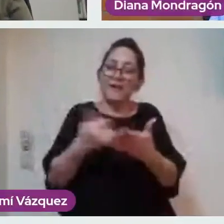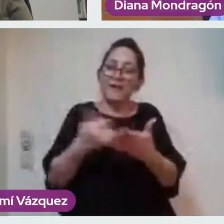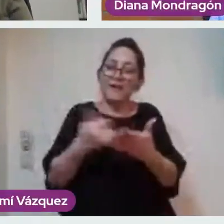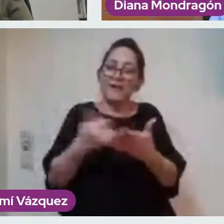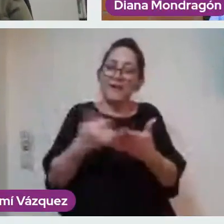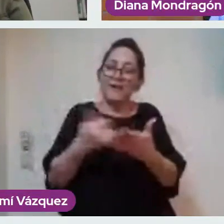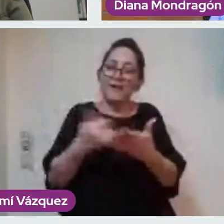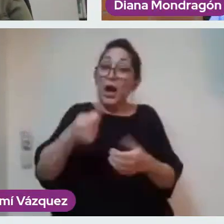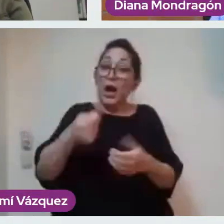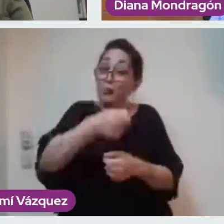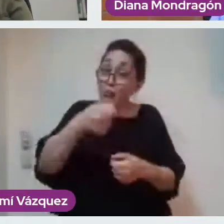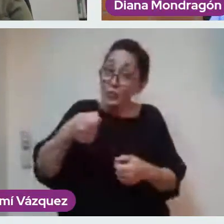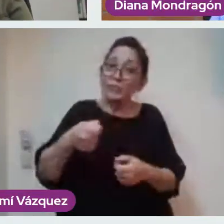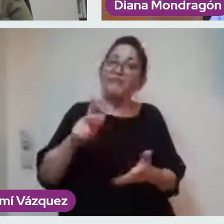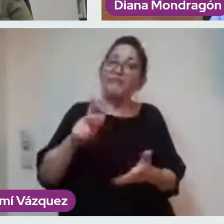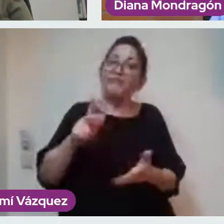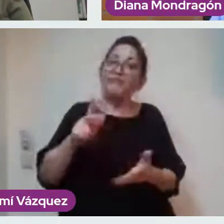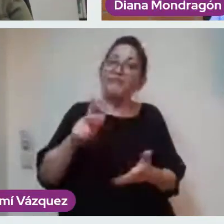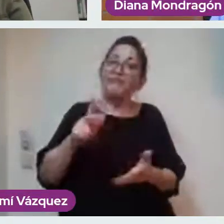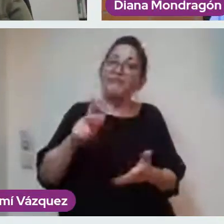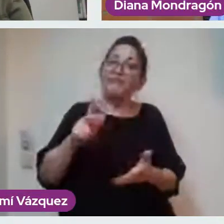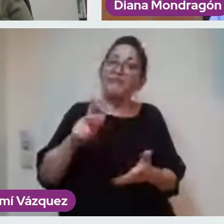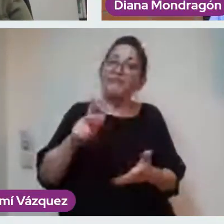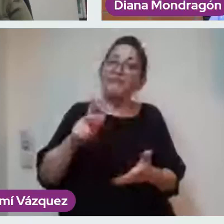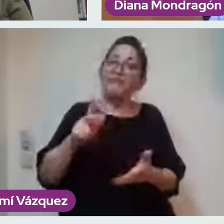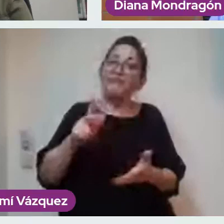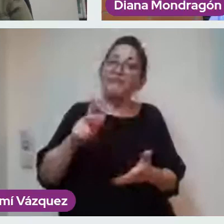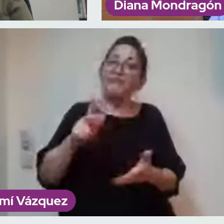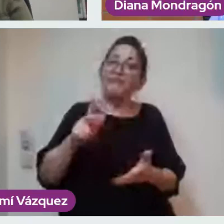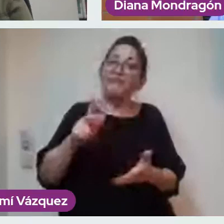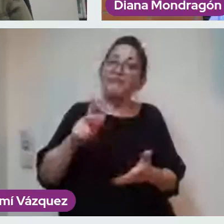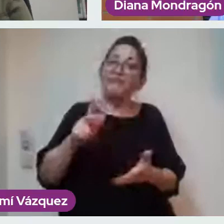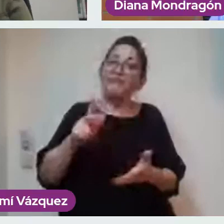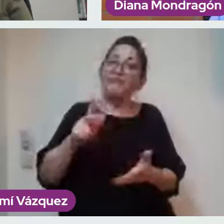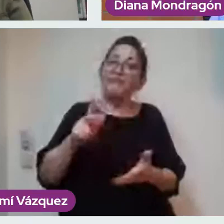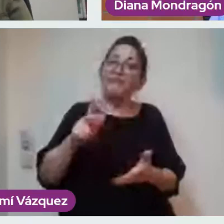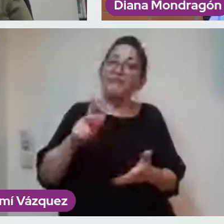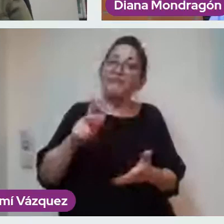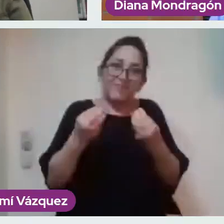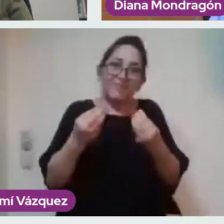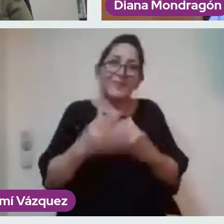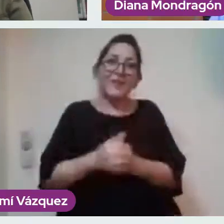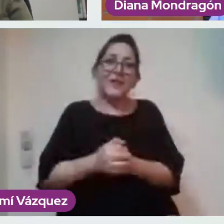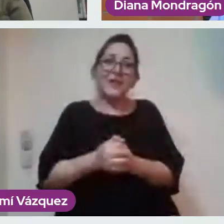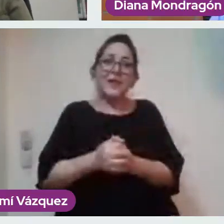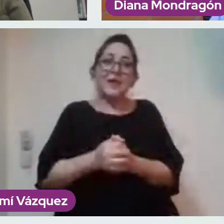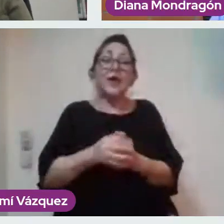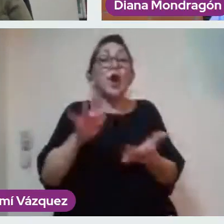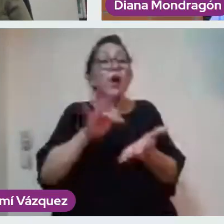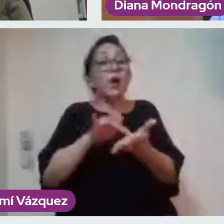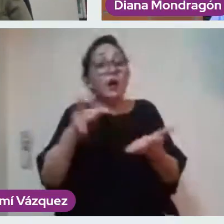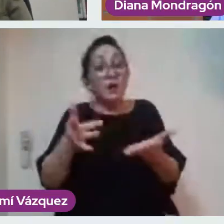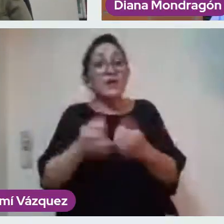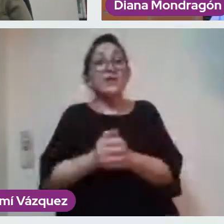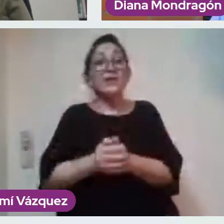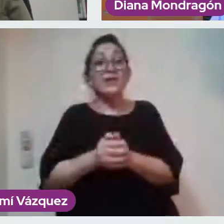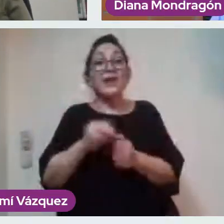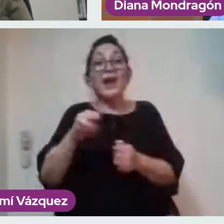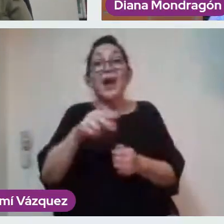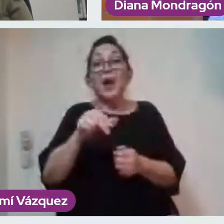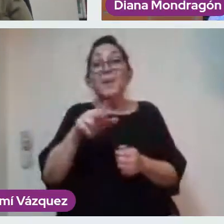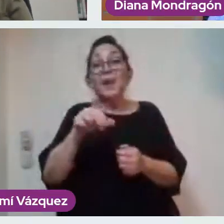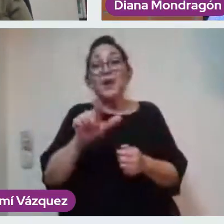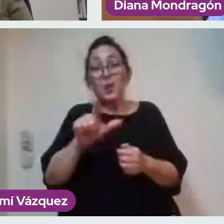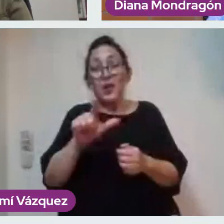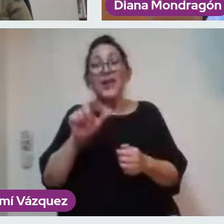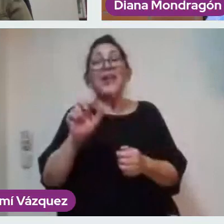Y pues muchísimas gracias. Asimismo, agradezco a Manuel, a Noemí, que